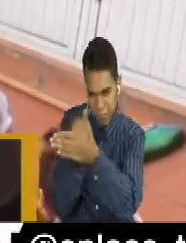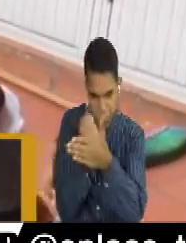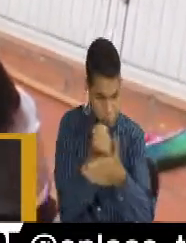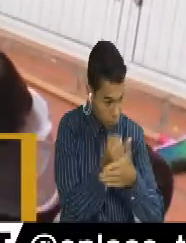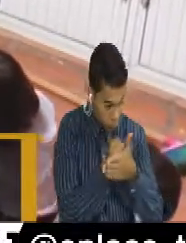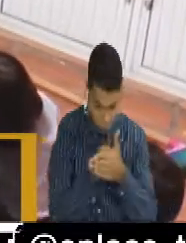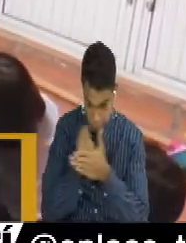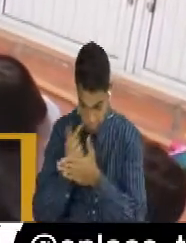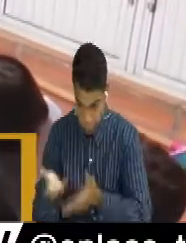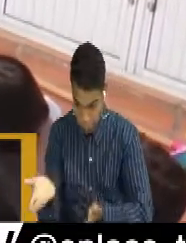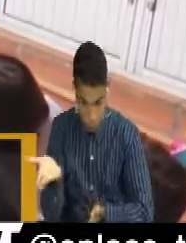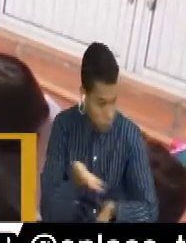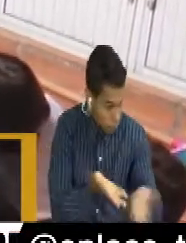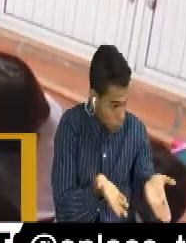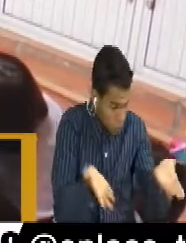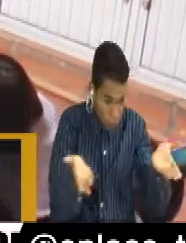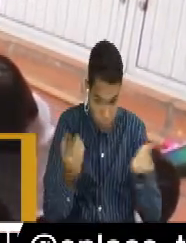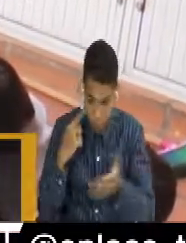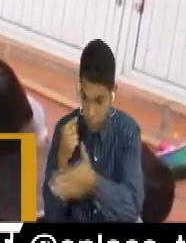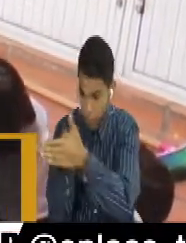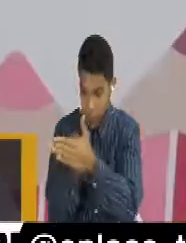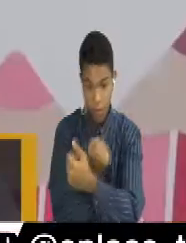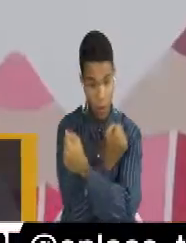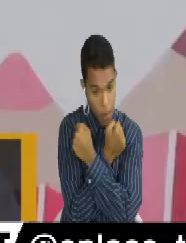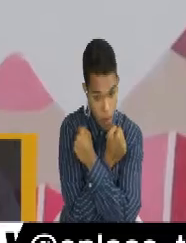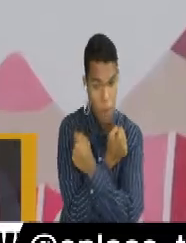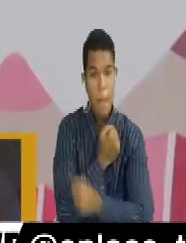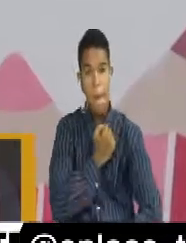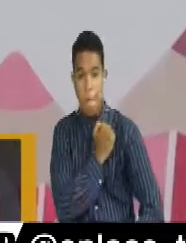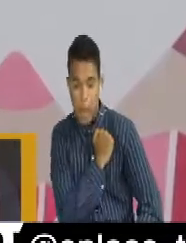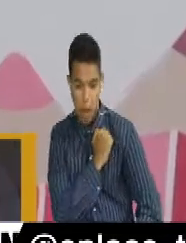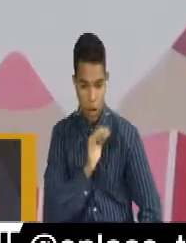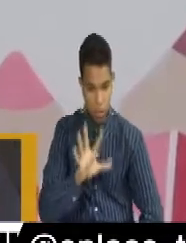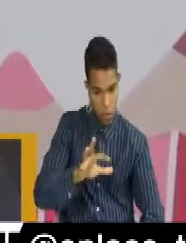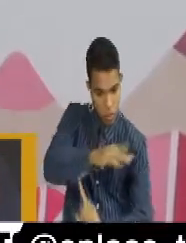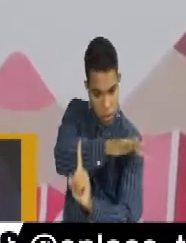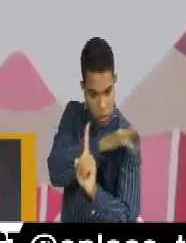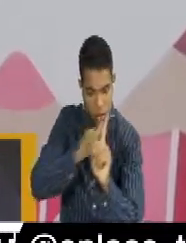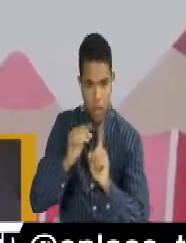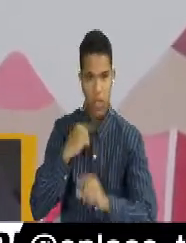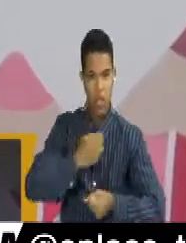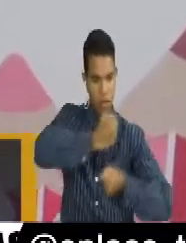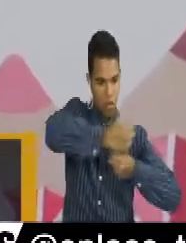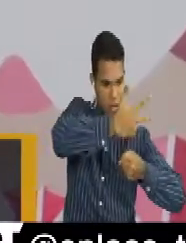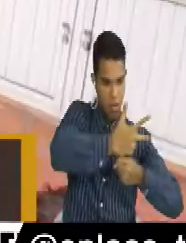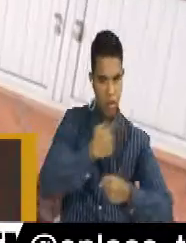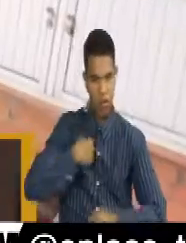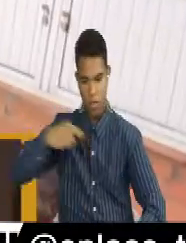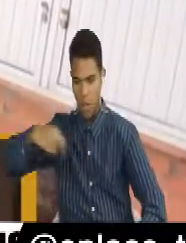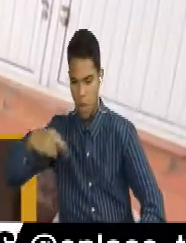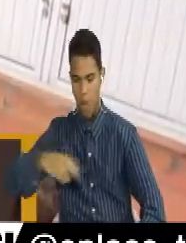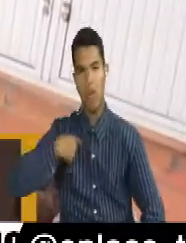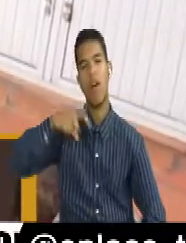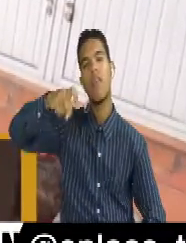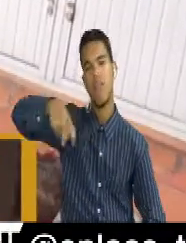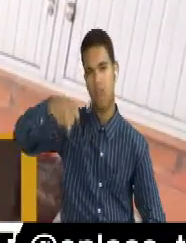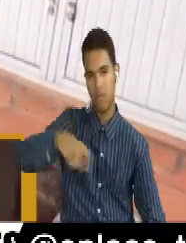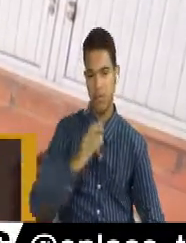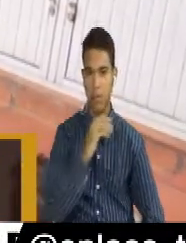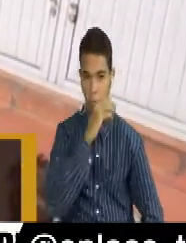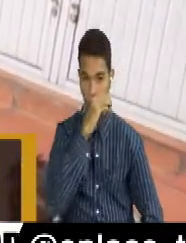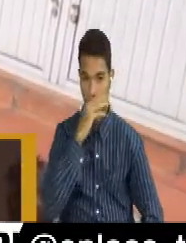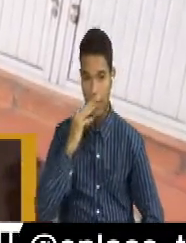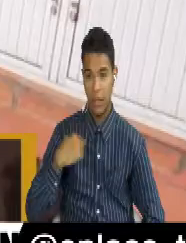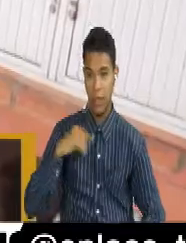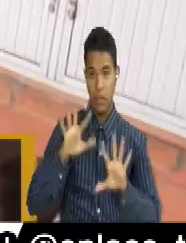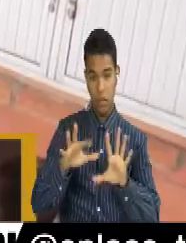ese amor, esa pasión por cuidar el medio ambiente desde los niños de preescolar, los niños de primaria. Es algo que necesitamos. Funcionarios de la Secretaría de Medio Ambiente